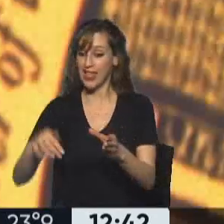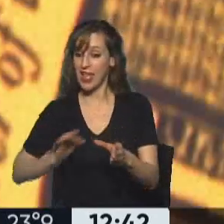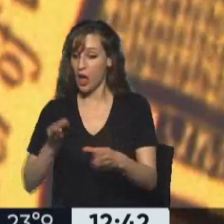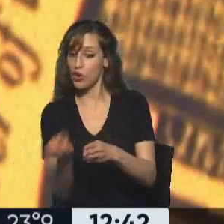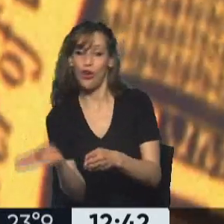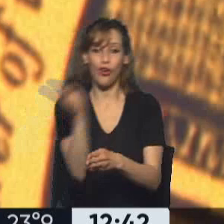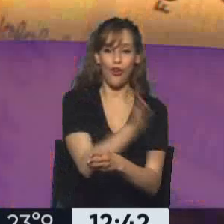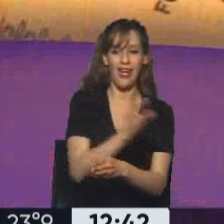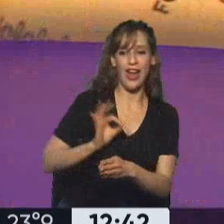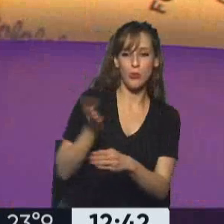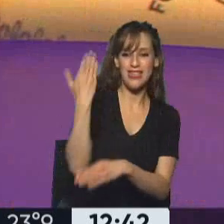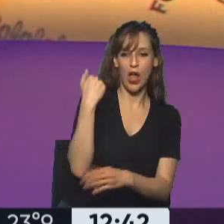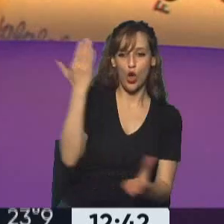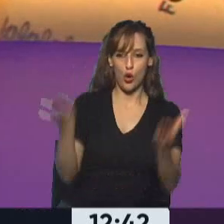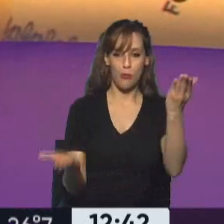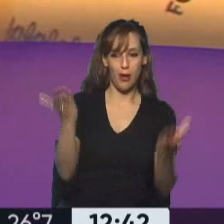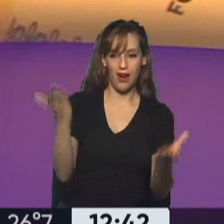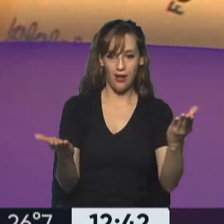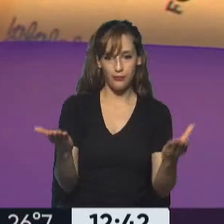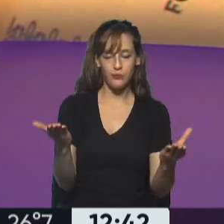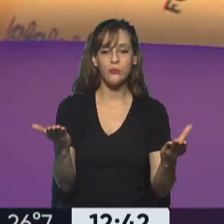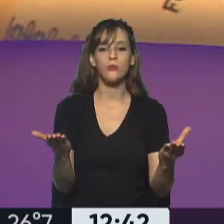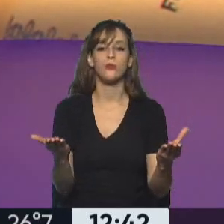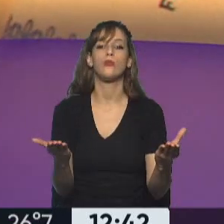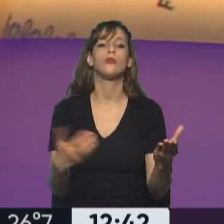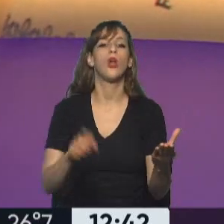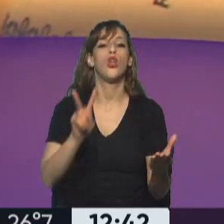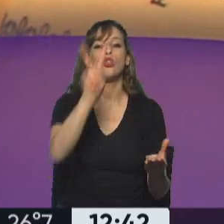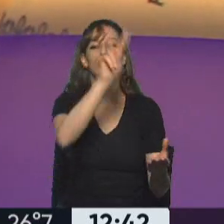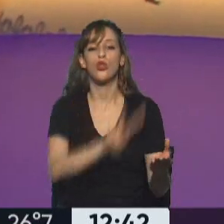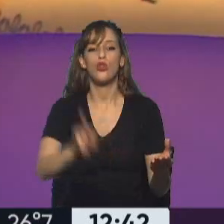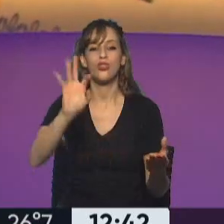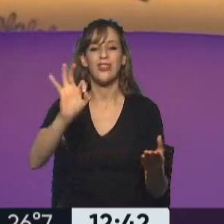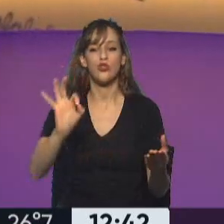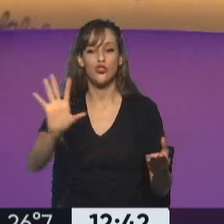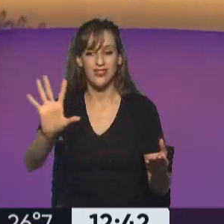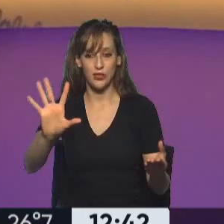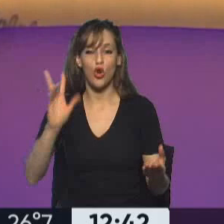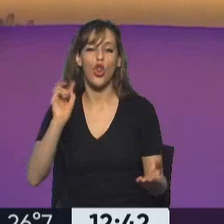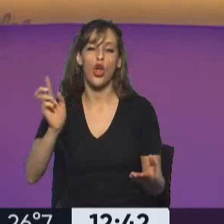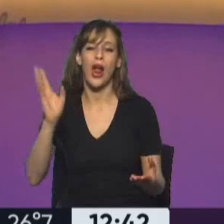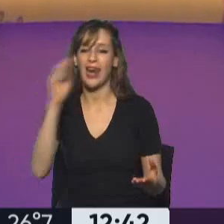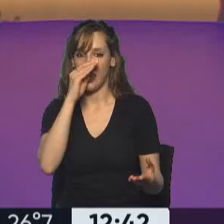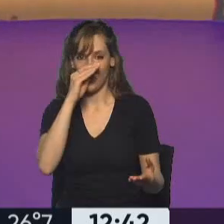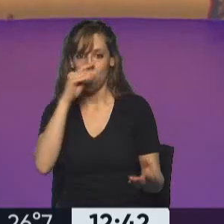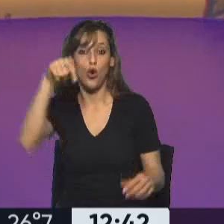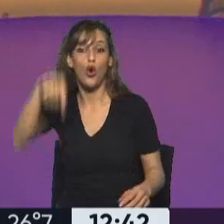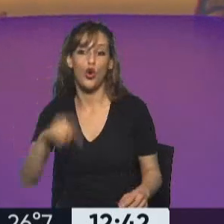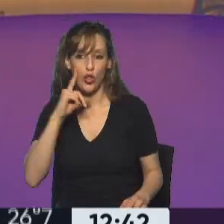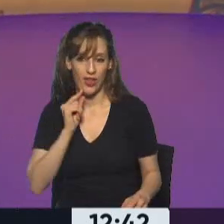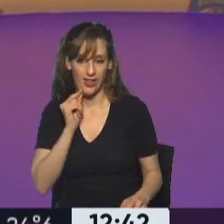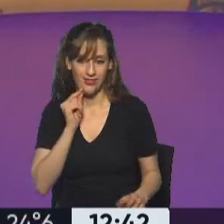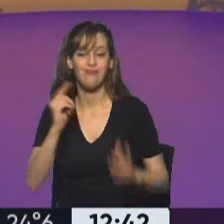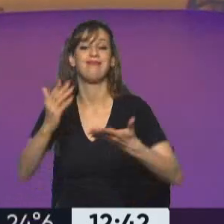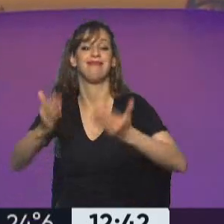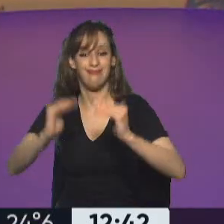pero miremos a este dato hoy tenemos a 205 más o menos el blue hoy tenemos un oficial hacía en dios estamos